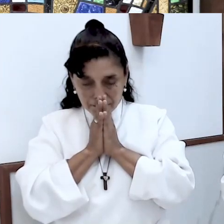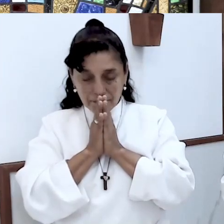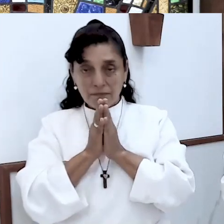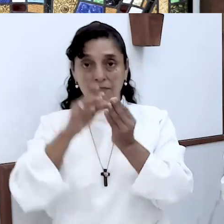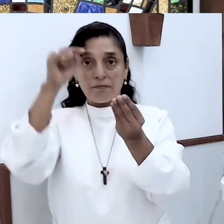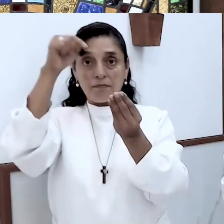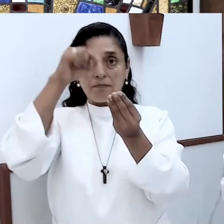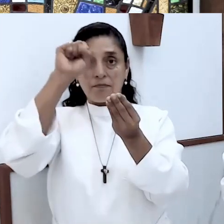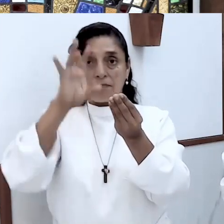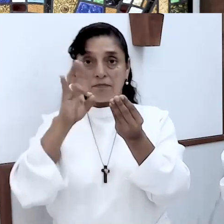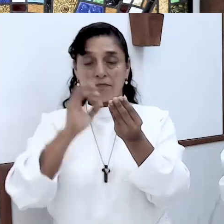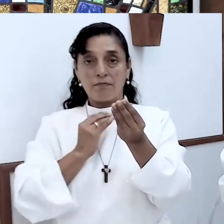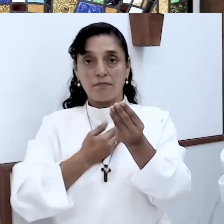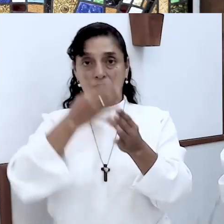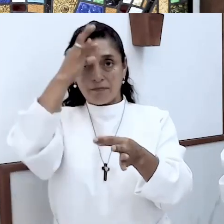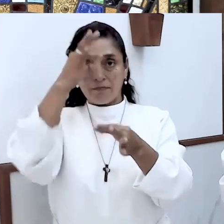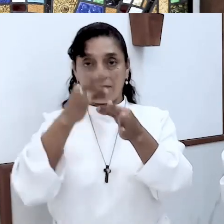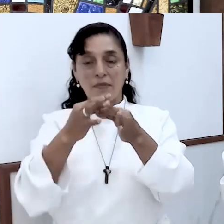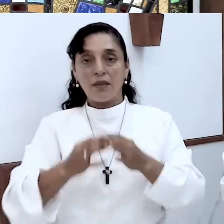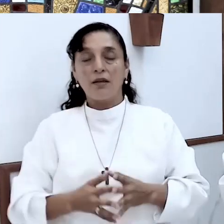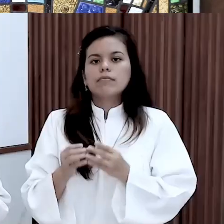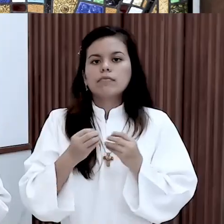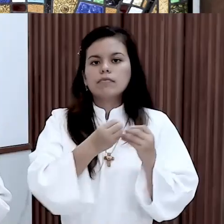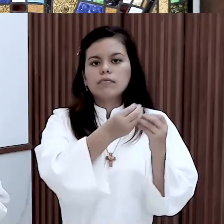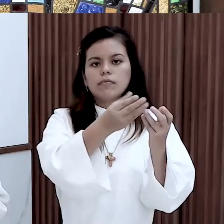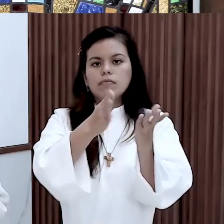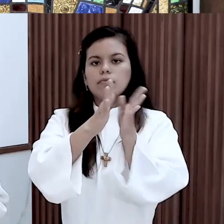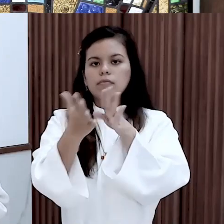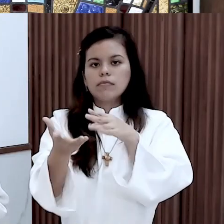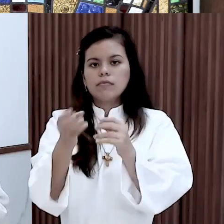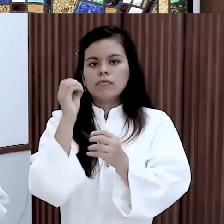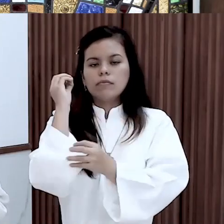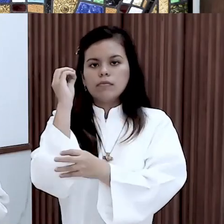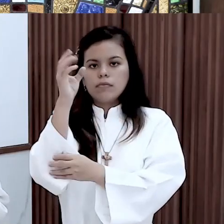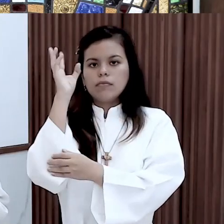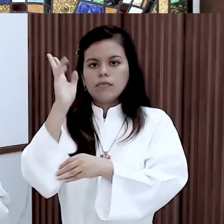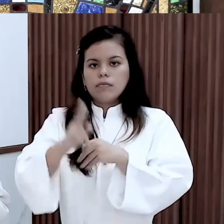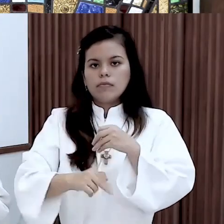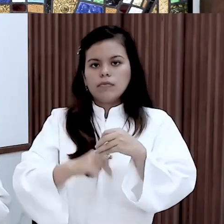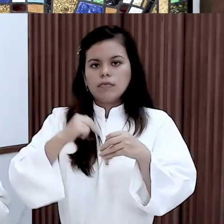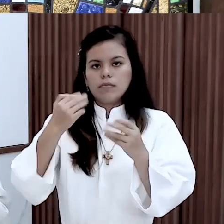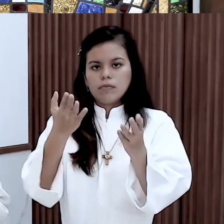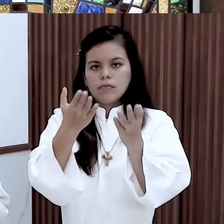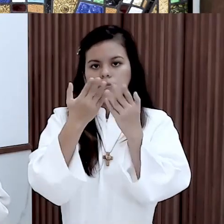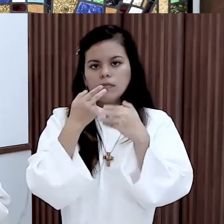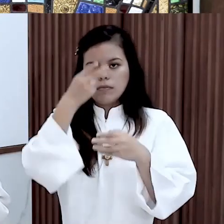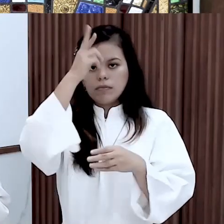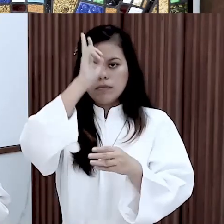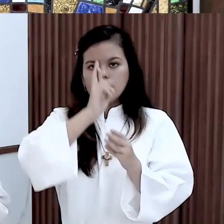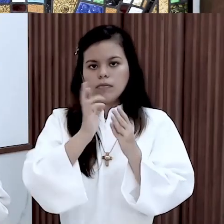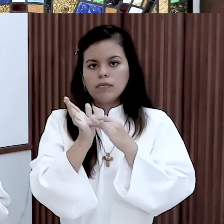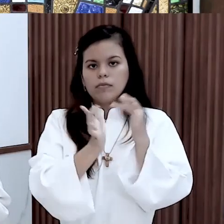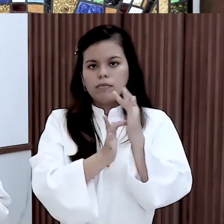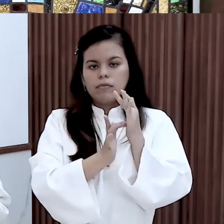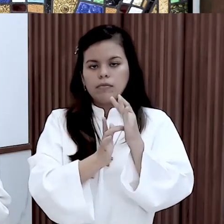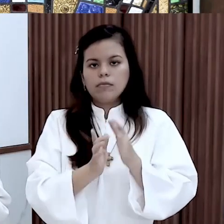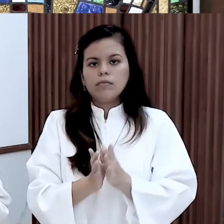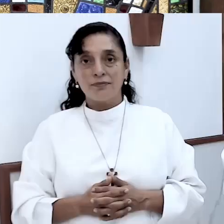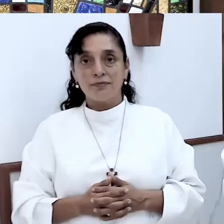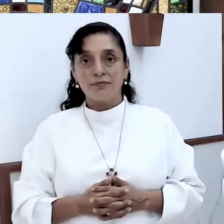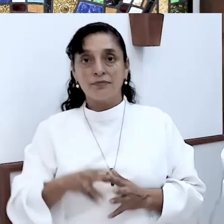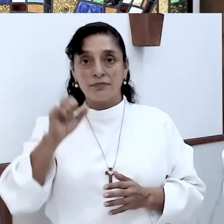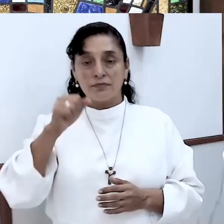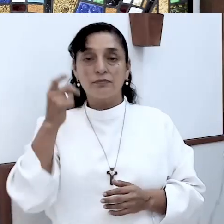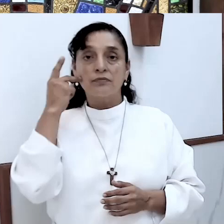Este es el sacramento de nuestra fe. Anunciamos tu muerte, proclamamos tu resurrección. Ven, Señor Jesús.